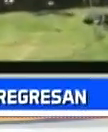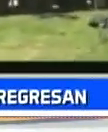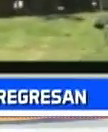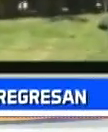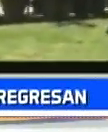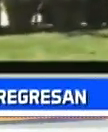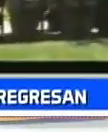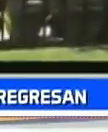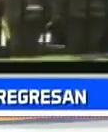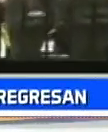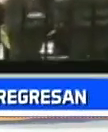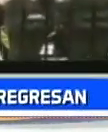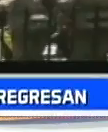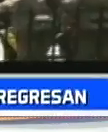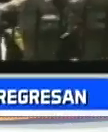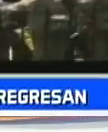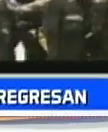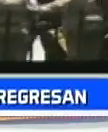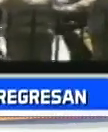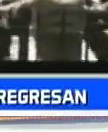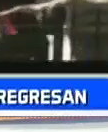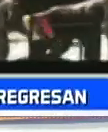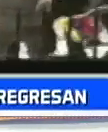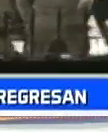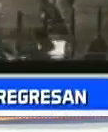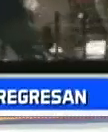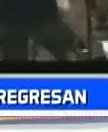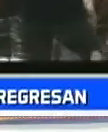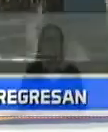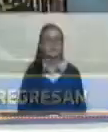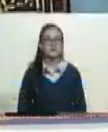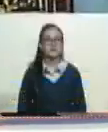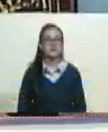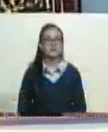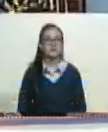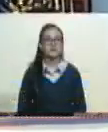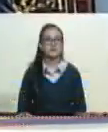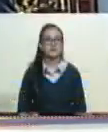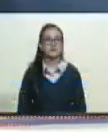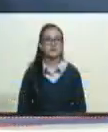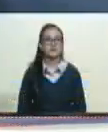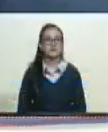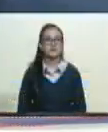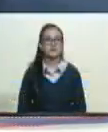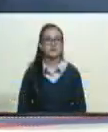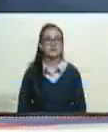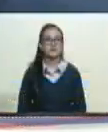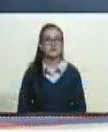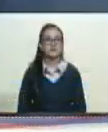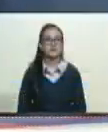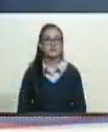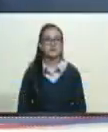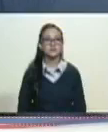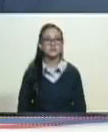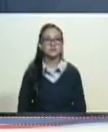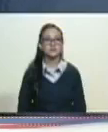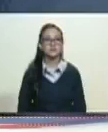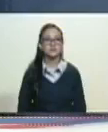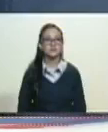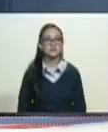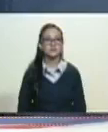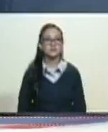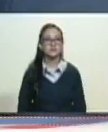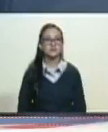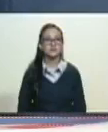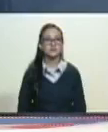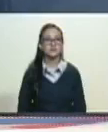ciudadano profesor Aristóbulo Isturi, primer vicepresidente de la Asamblea Nacional Constituyente.